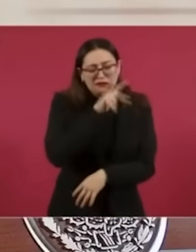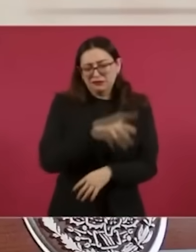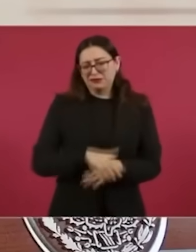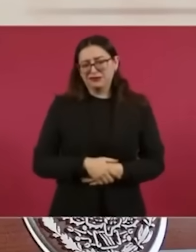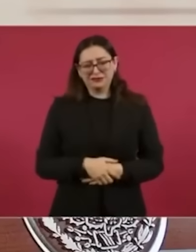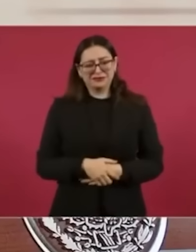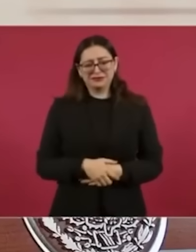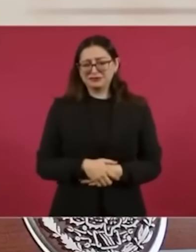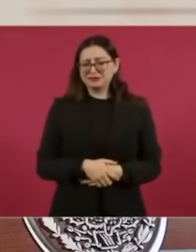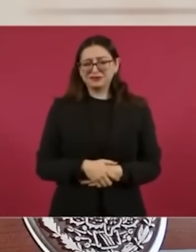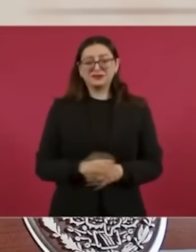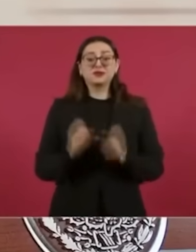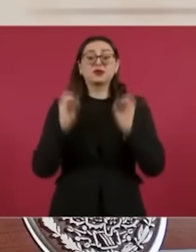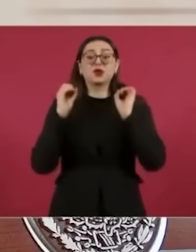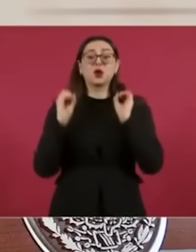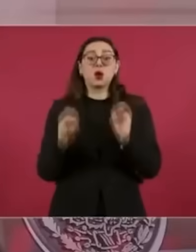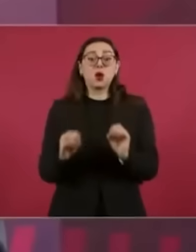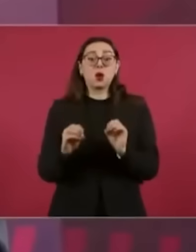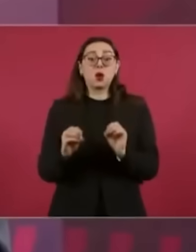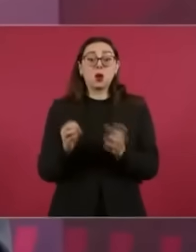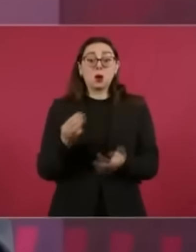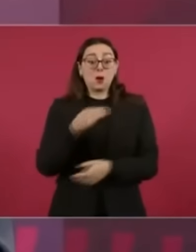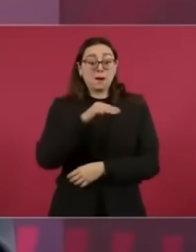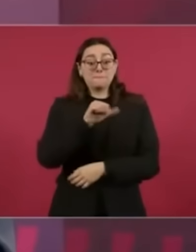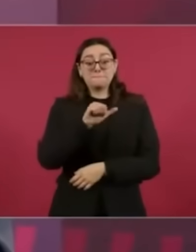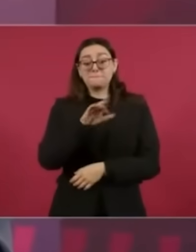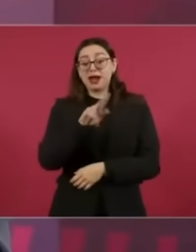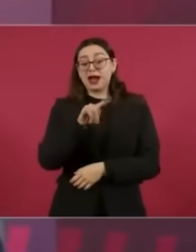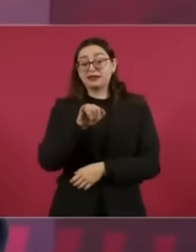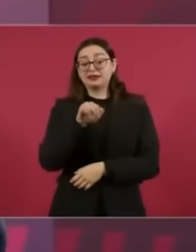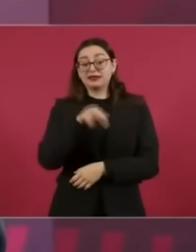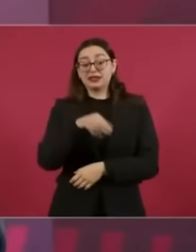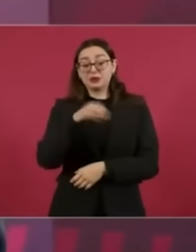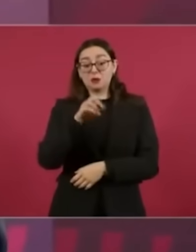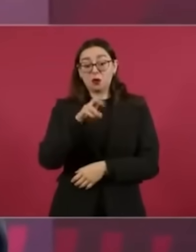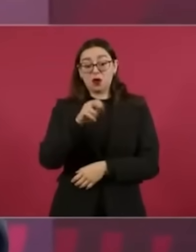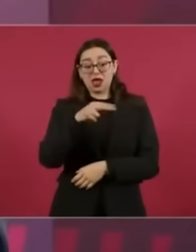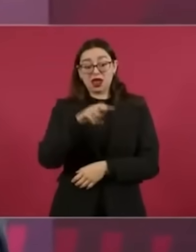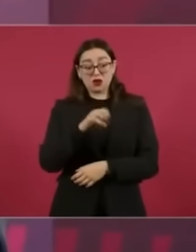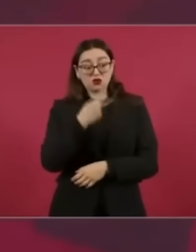O leyera yo un libro de Martín Moreno,